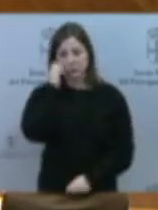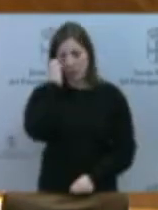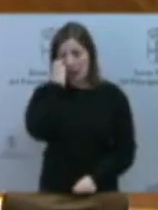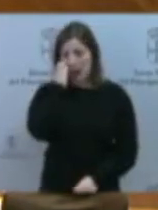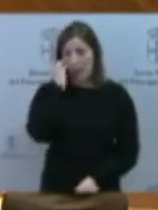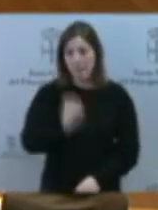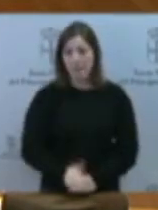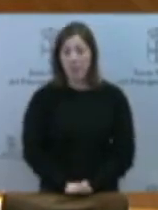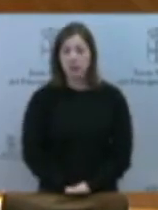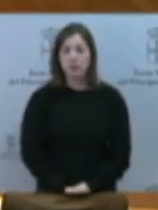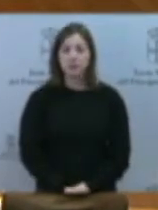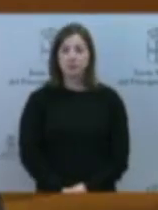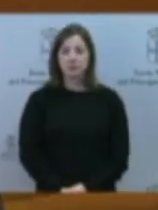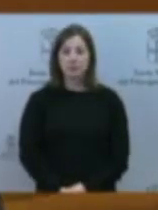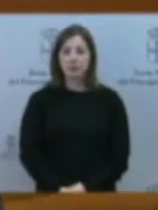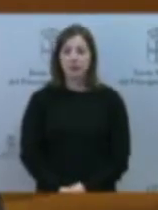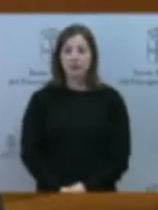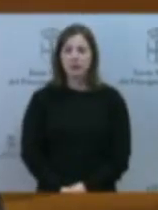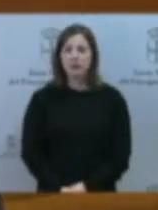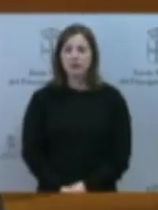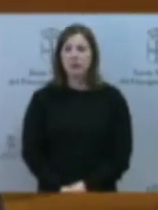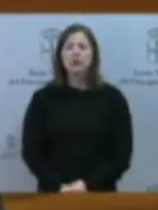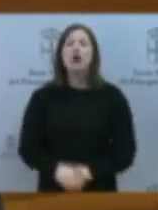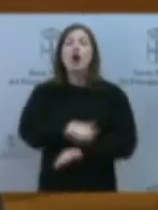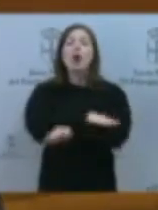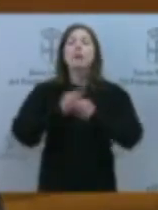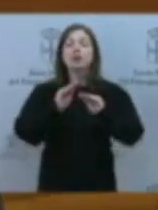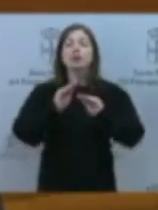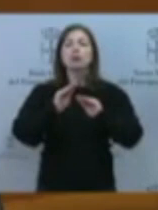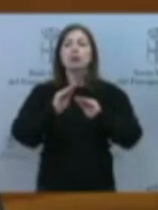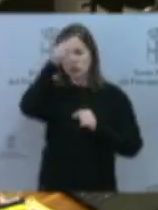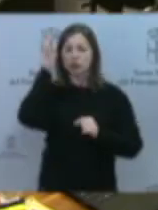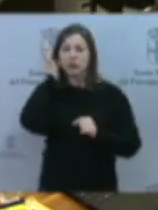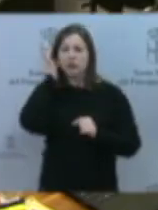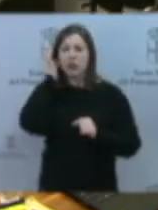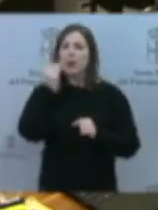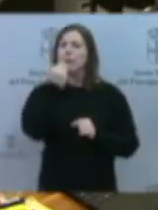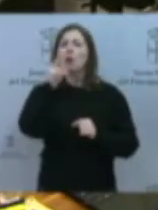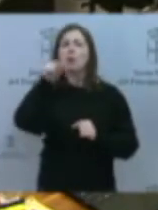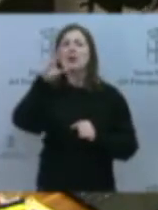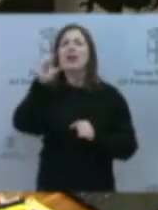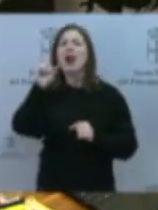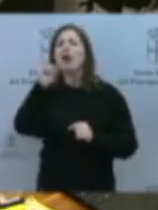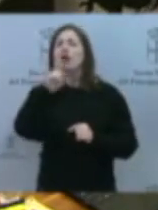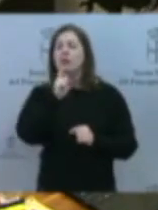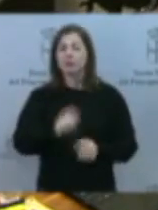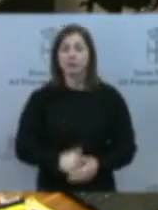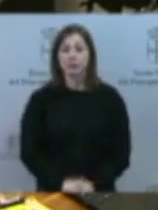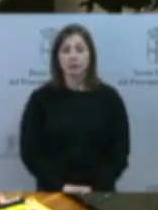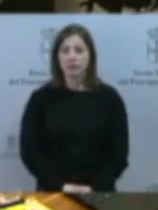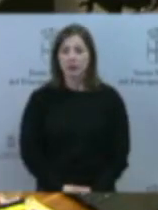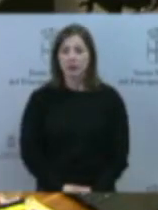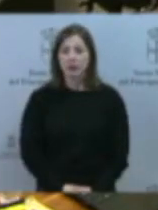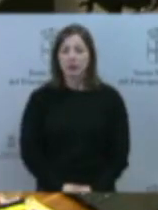¿Qué acciones ha puesto en marcha su Gobierno para proteger los intereses de los asturianos y asturianas en la fusión de Liberbank con Unicaja? Señor Ripa, nosotros siempre hemos